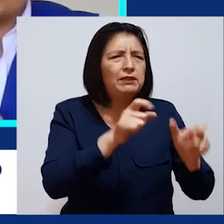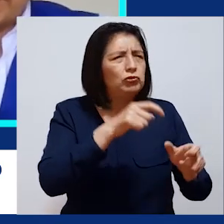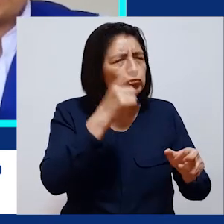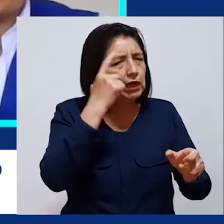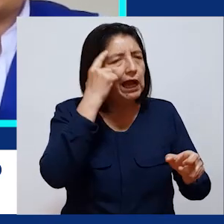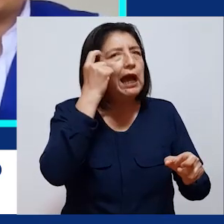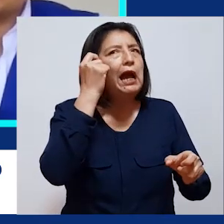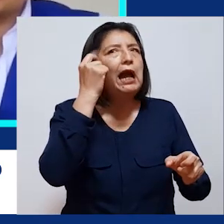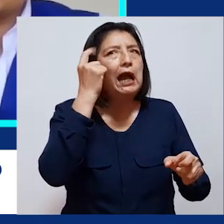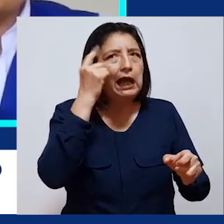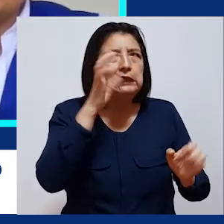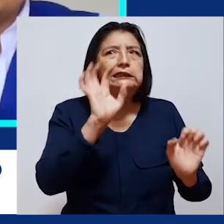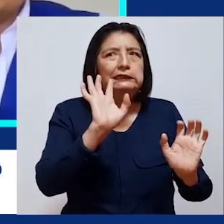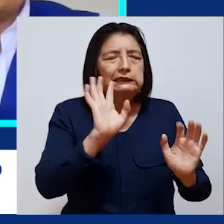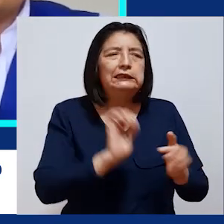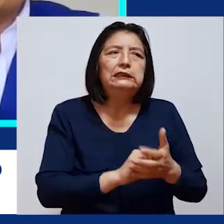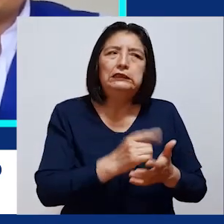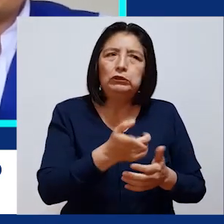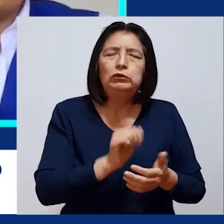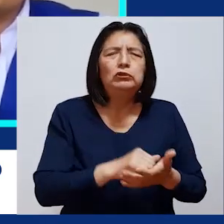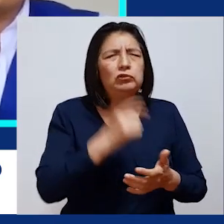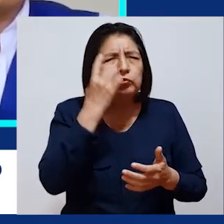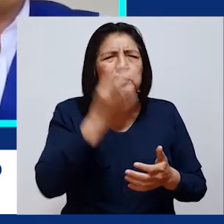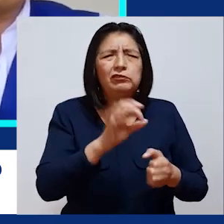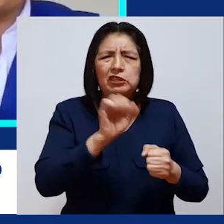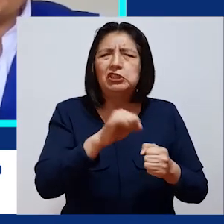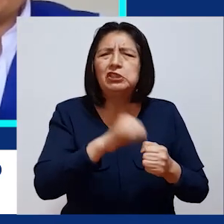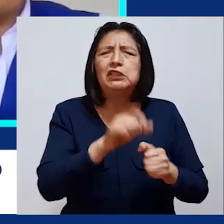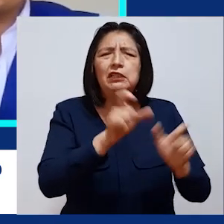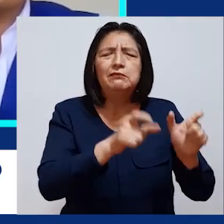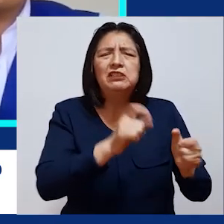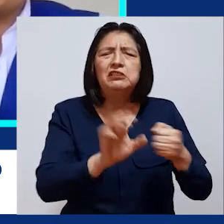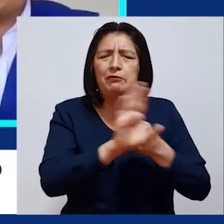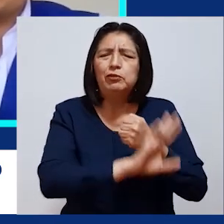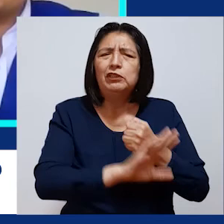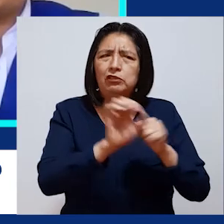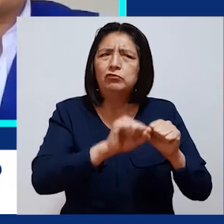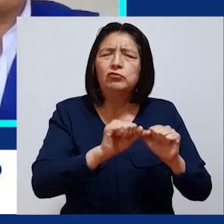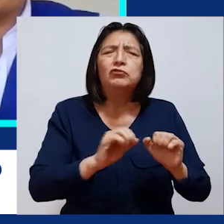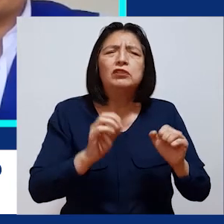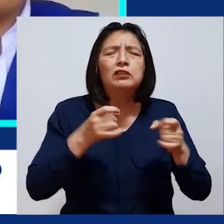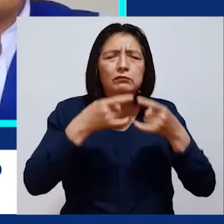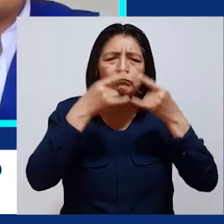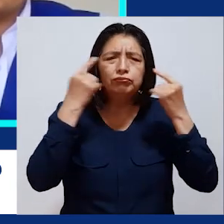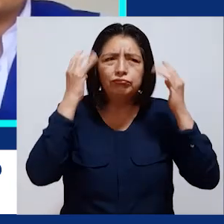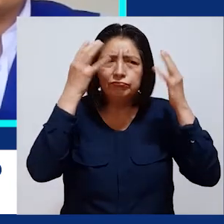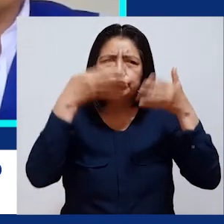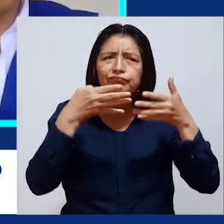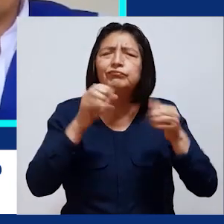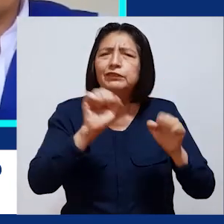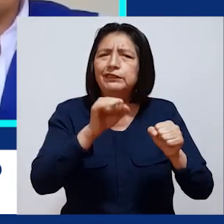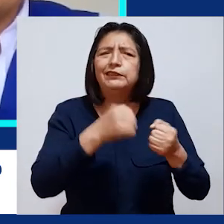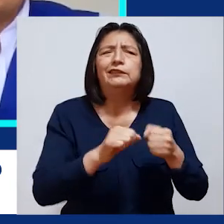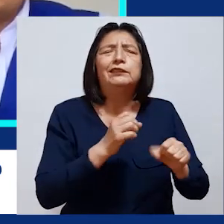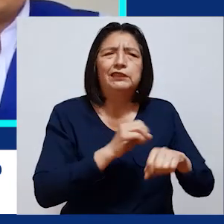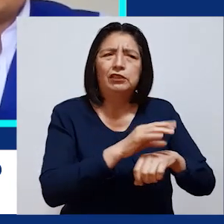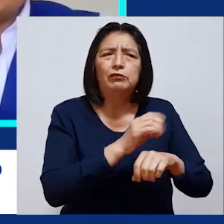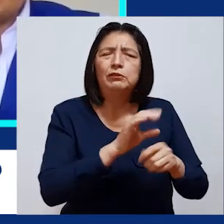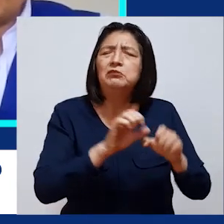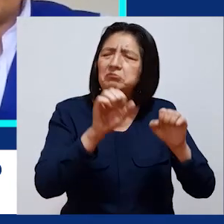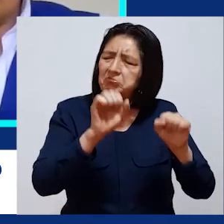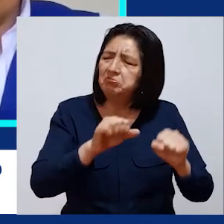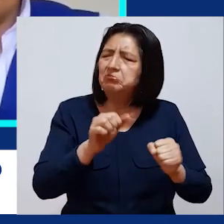tomando conciencia de esta situación y creo que está protegiéndose con las medidas de bioseguridad que se ha recomendado